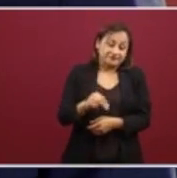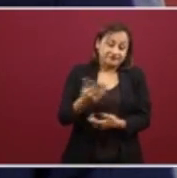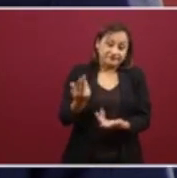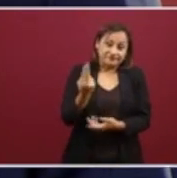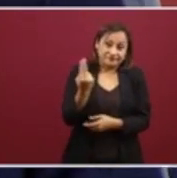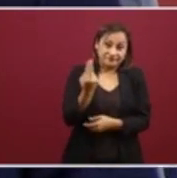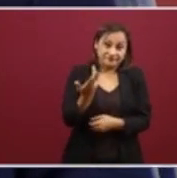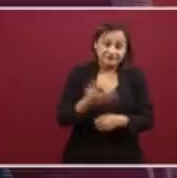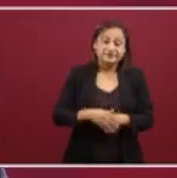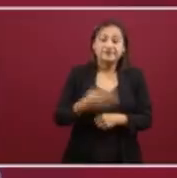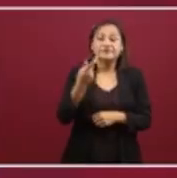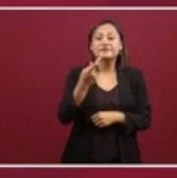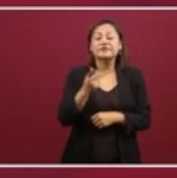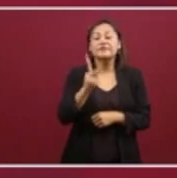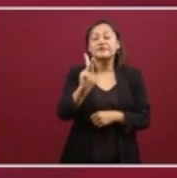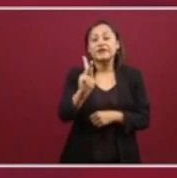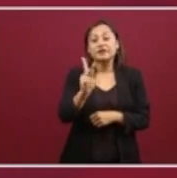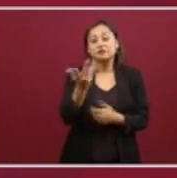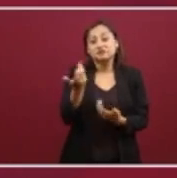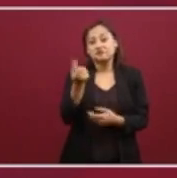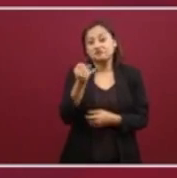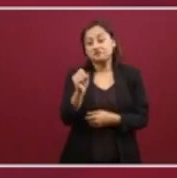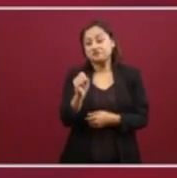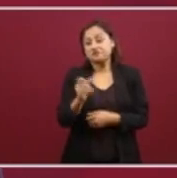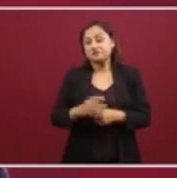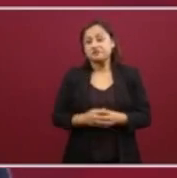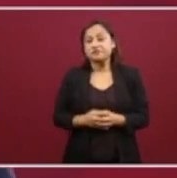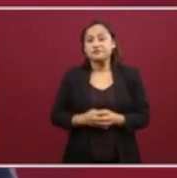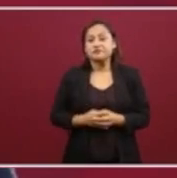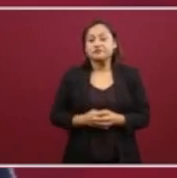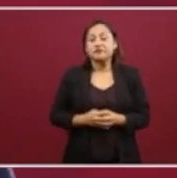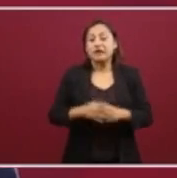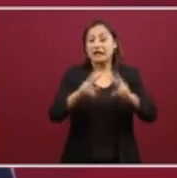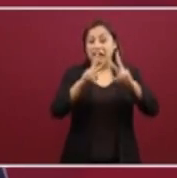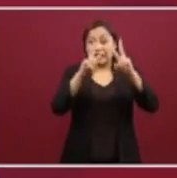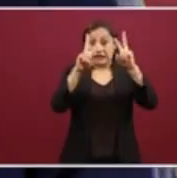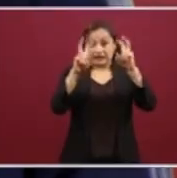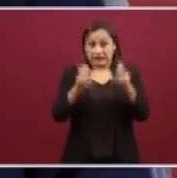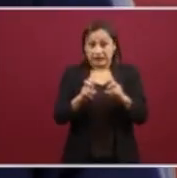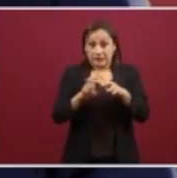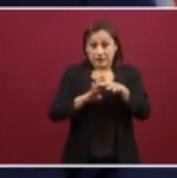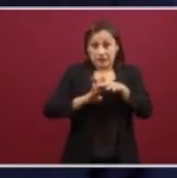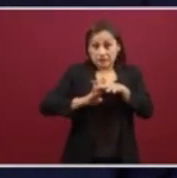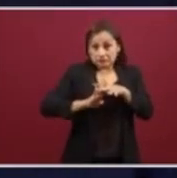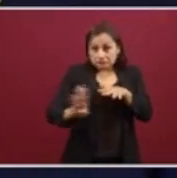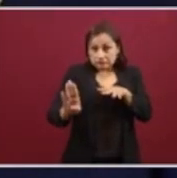Además, en el caso migratorio, ni siquiera